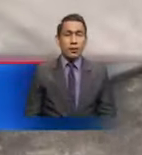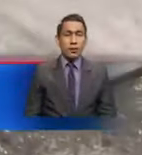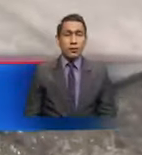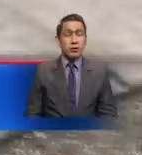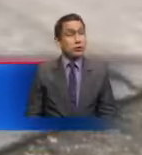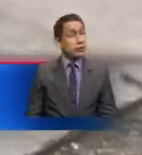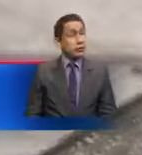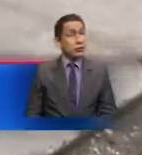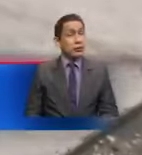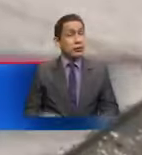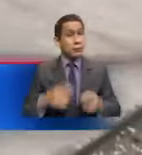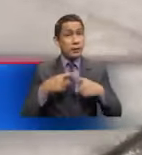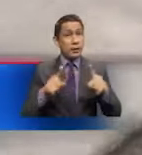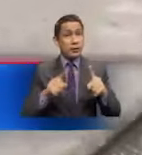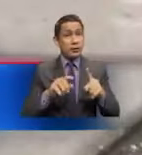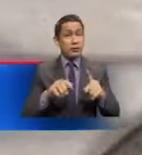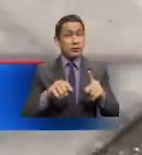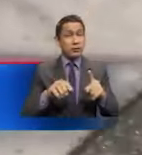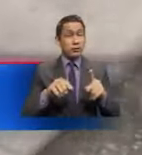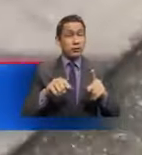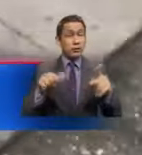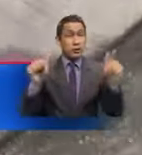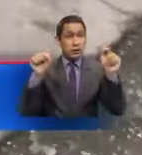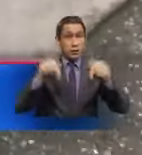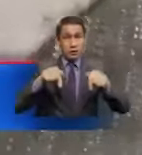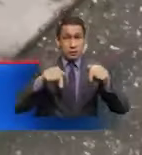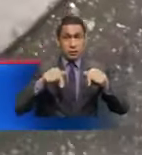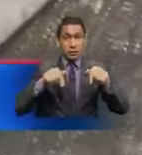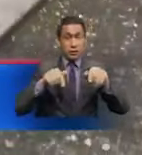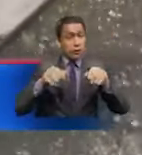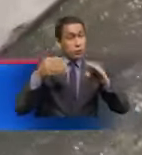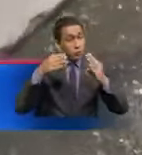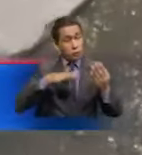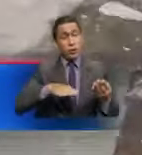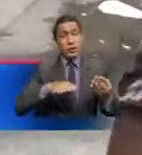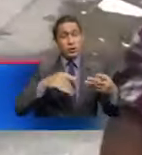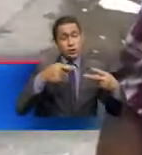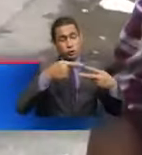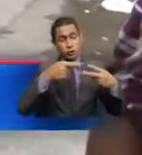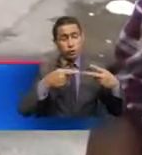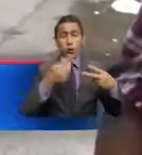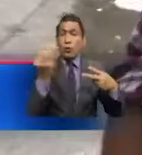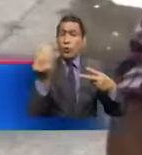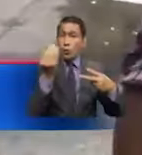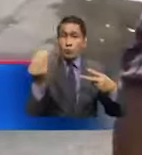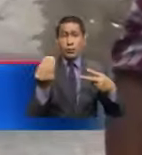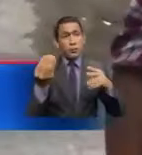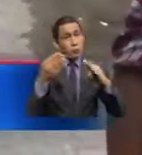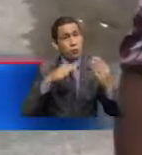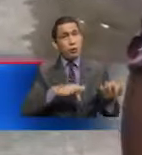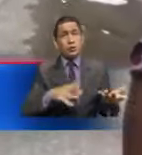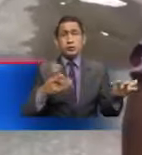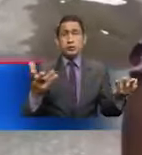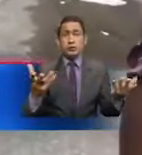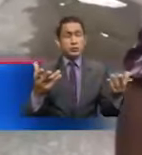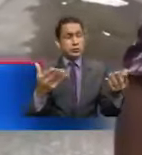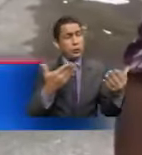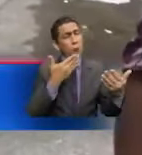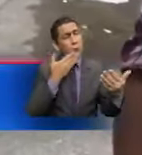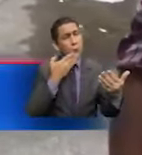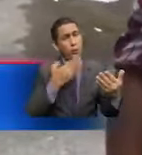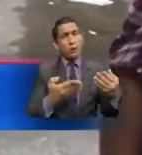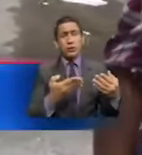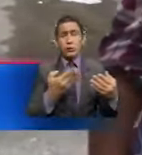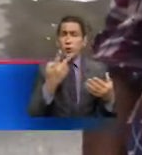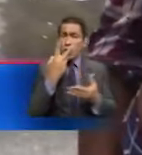ya no pudieron hacerlo. Sí, aquí mataron a un muchacho sano, un muchacho que no se metía con nadie, era una persona de su casa,